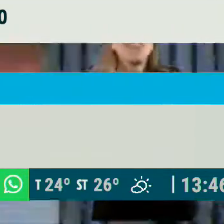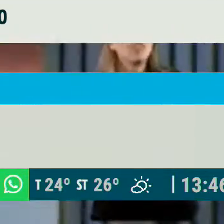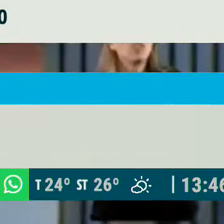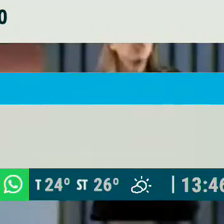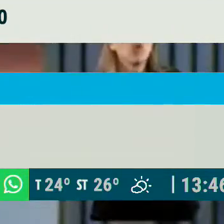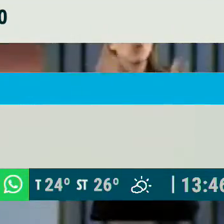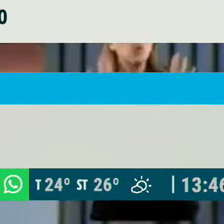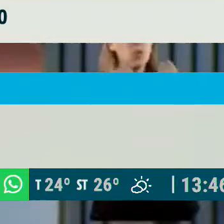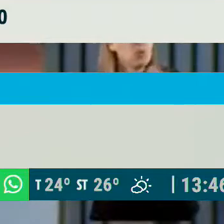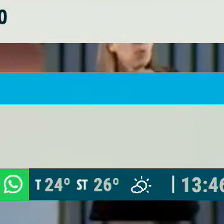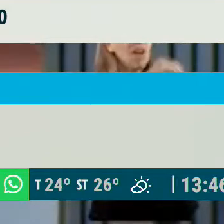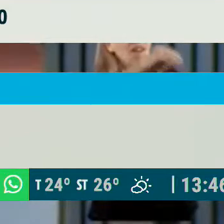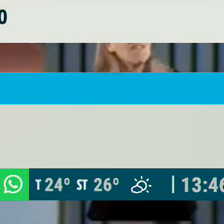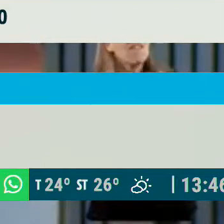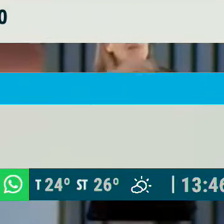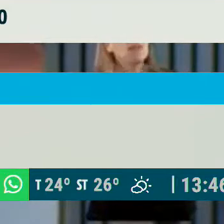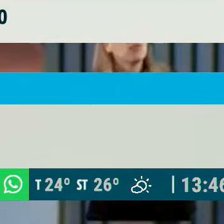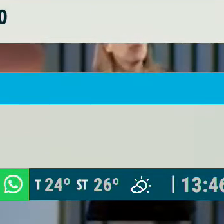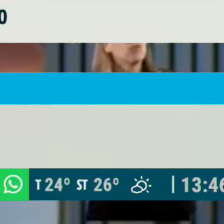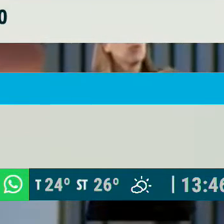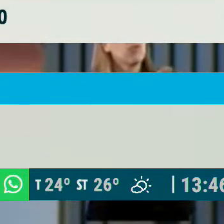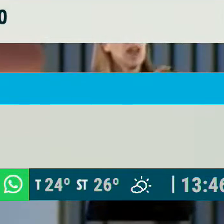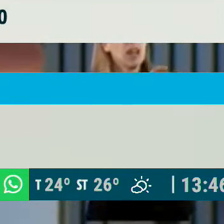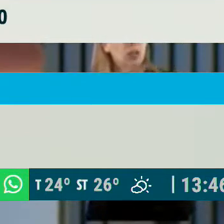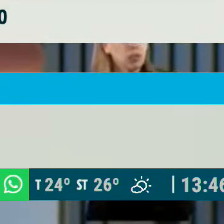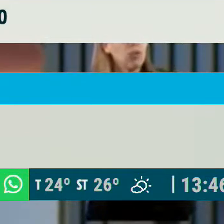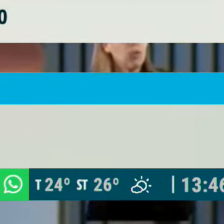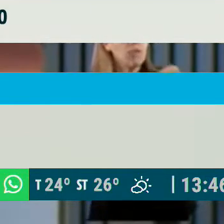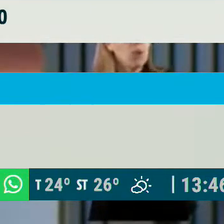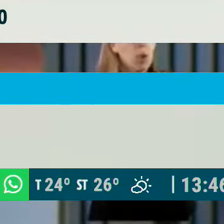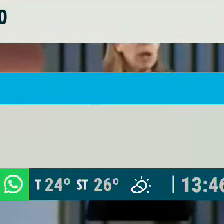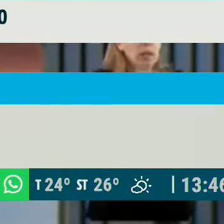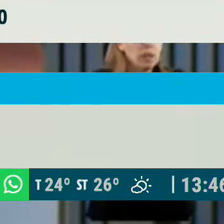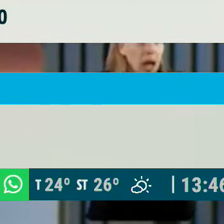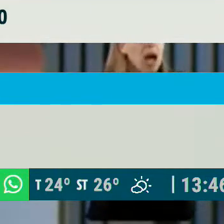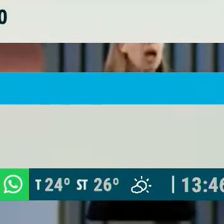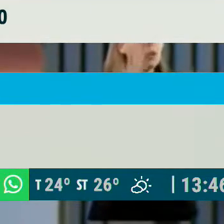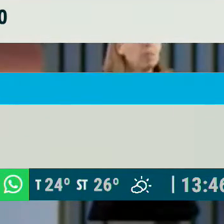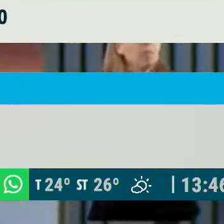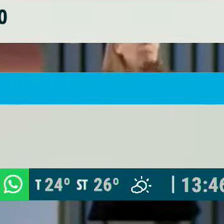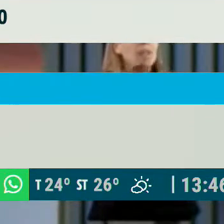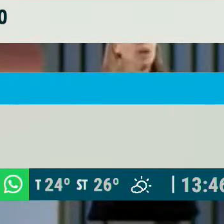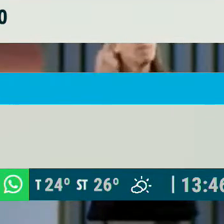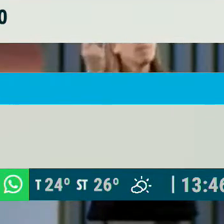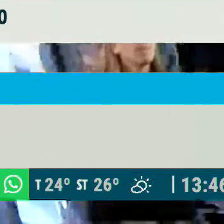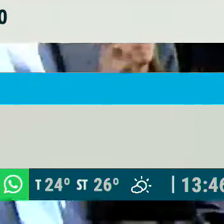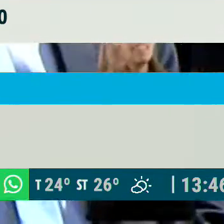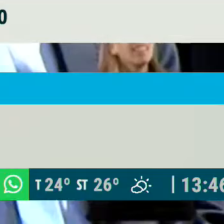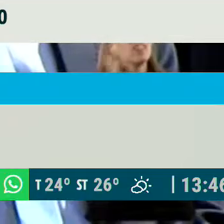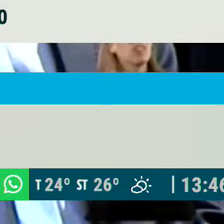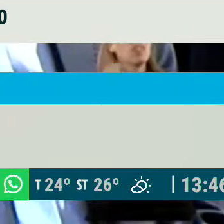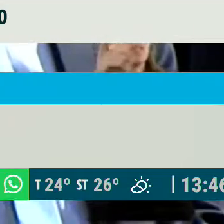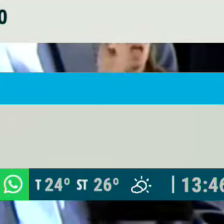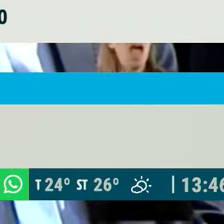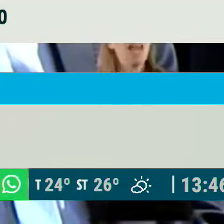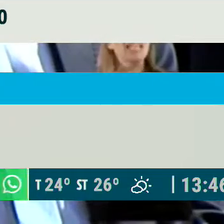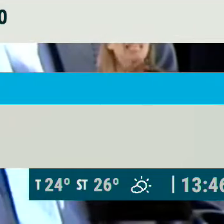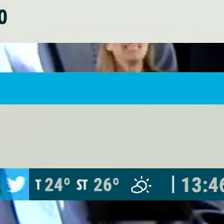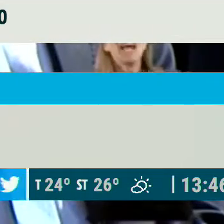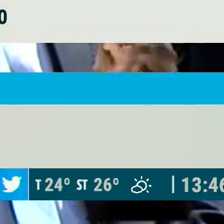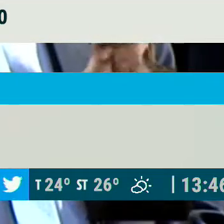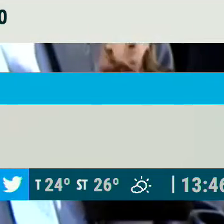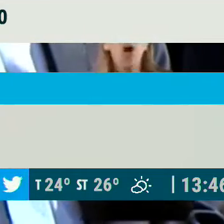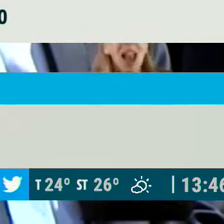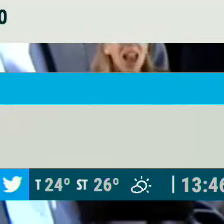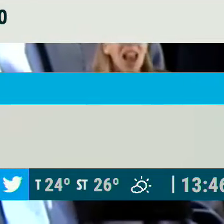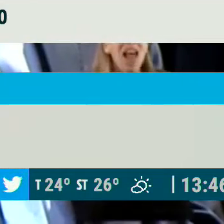tantas familias argentinas. Los convoco a reconstruir ese país más igualitario que tuvimos, que se distinguía por el